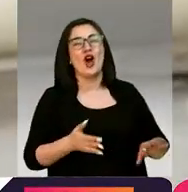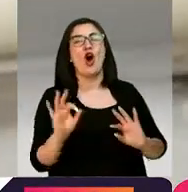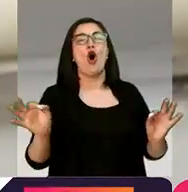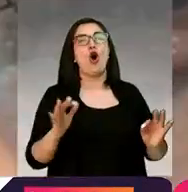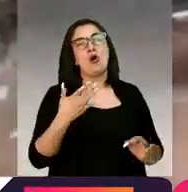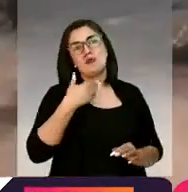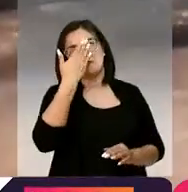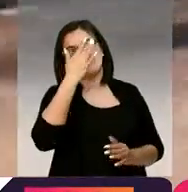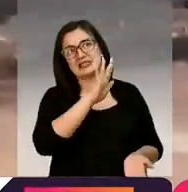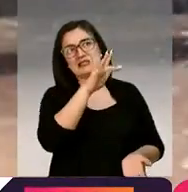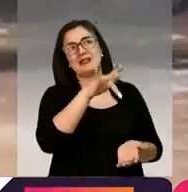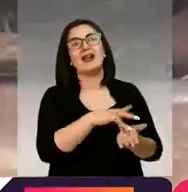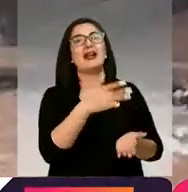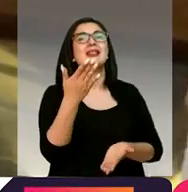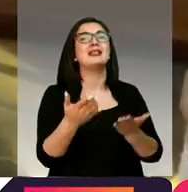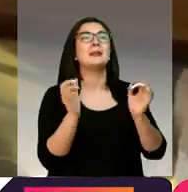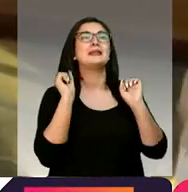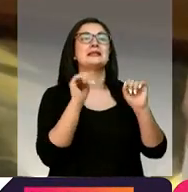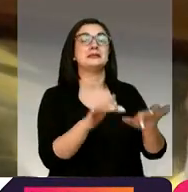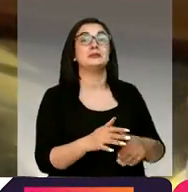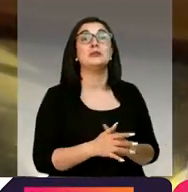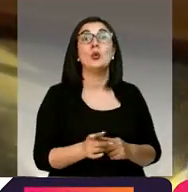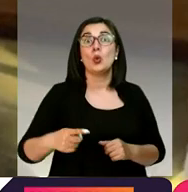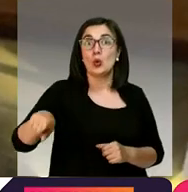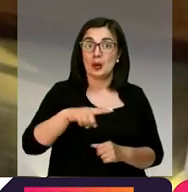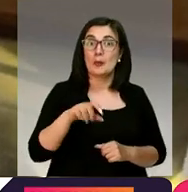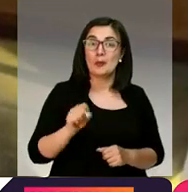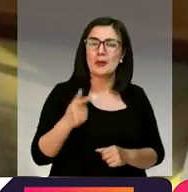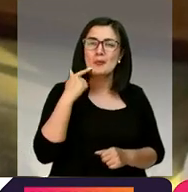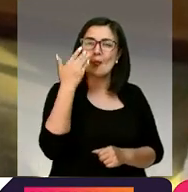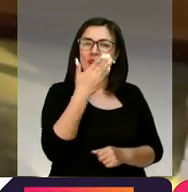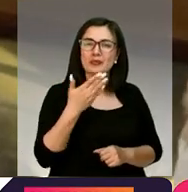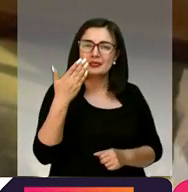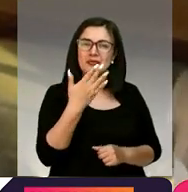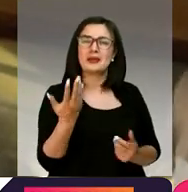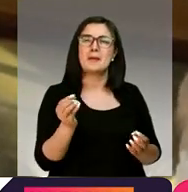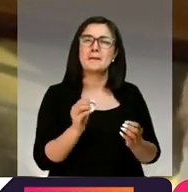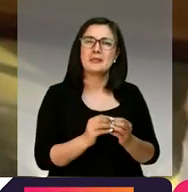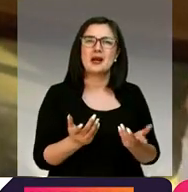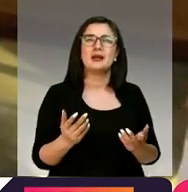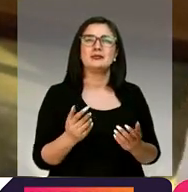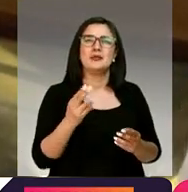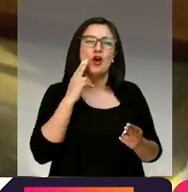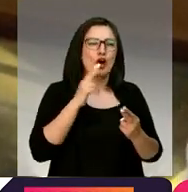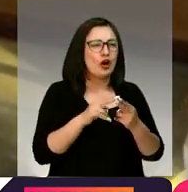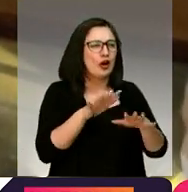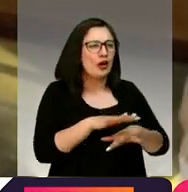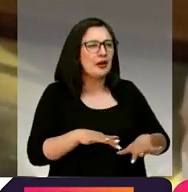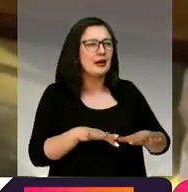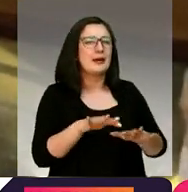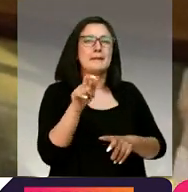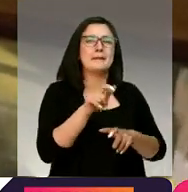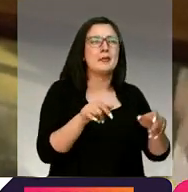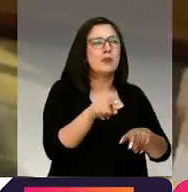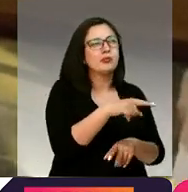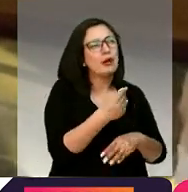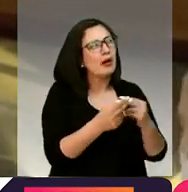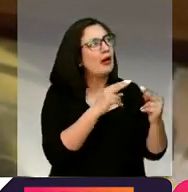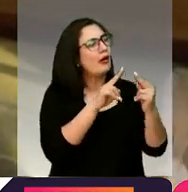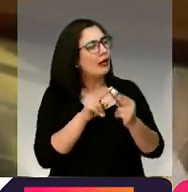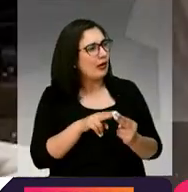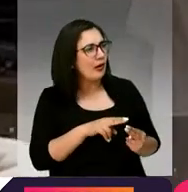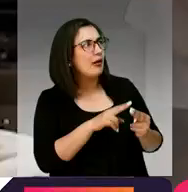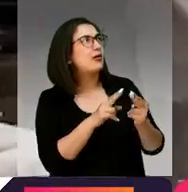presencial, dependiendo del aforo. Para que prueben la pizza, sino para que conozcan un poco más del sitio, de las personas que la realizan y claramente se enamoren de